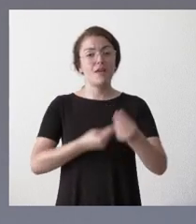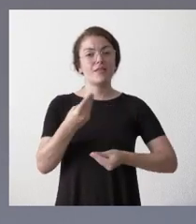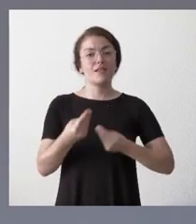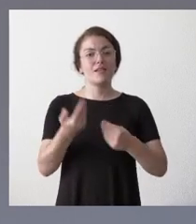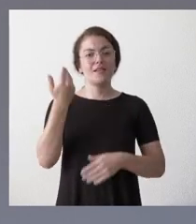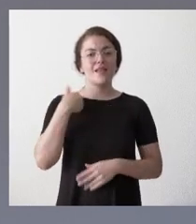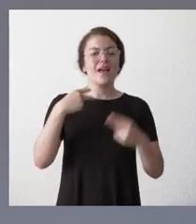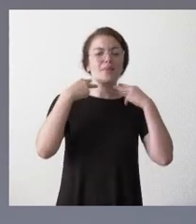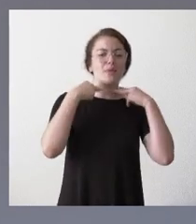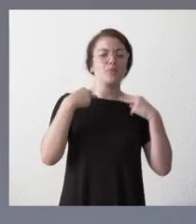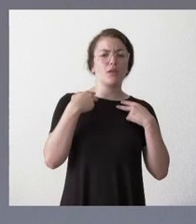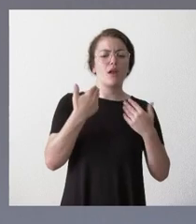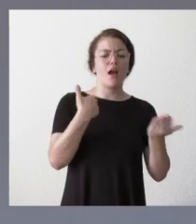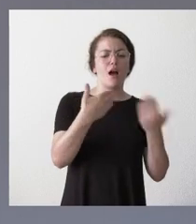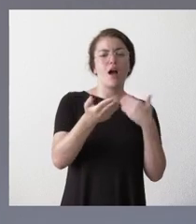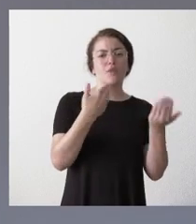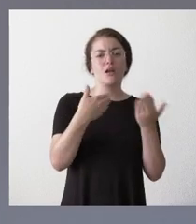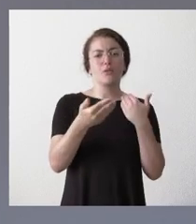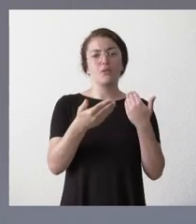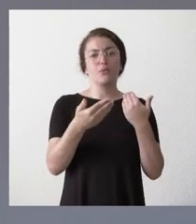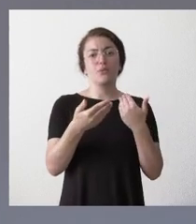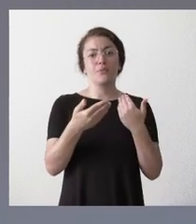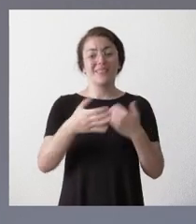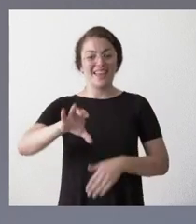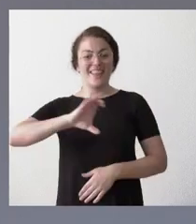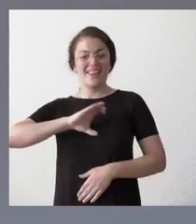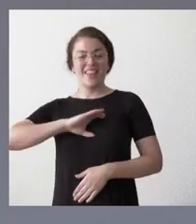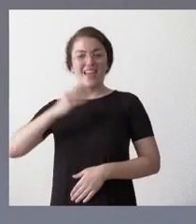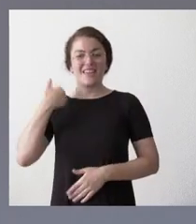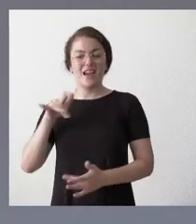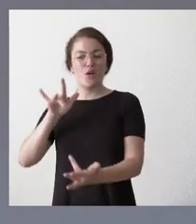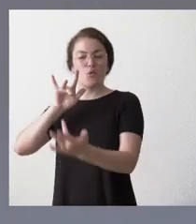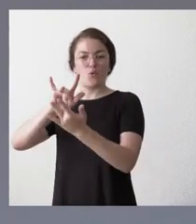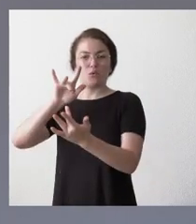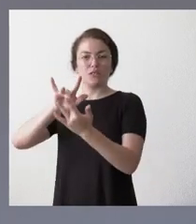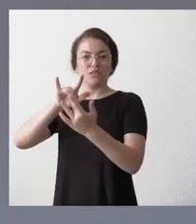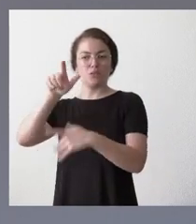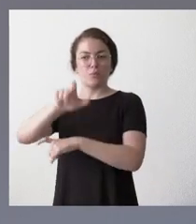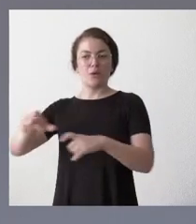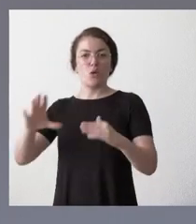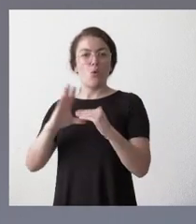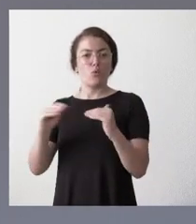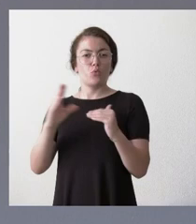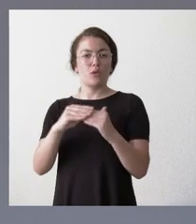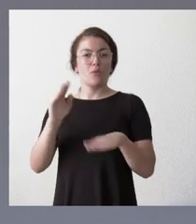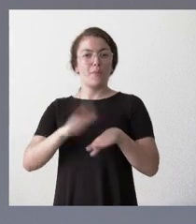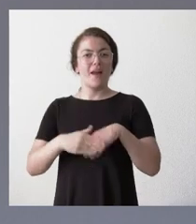las diputaciones provinciales, a través de los CEAS se están contactando ya con los usuarios para hacerlo de manera